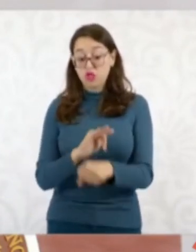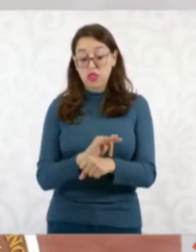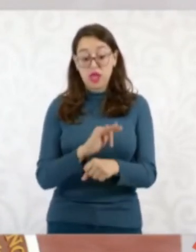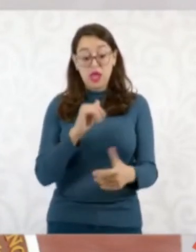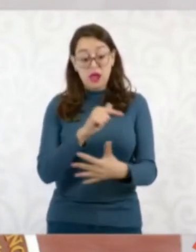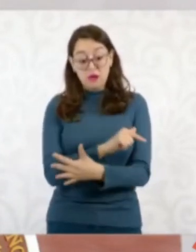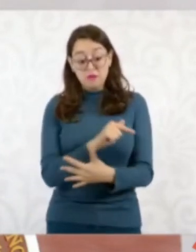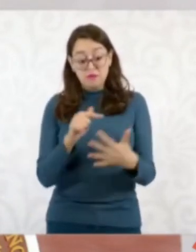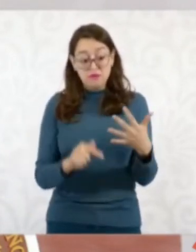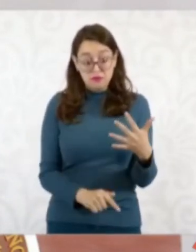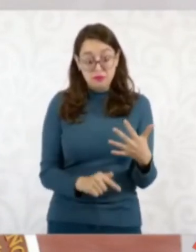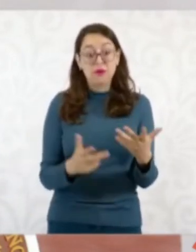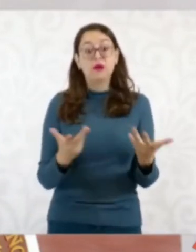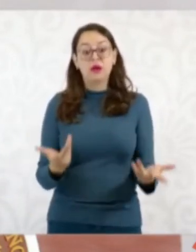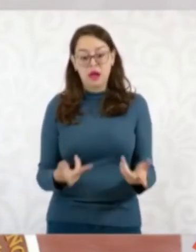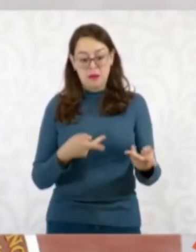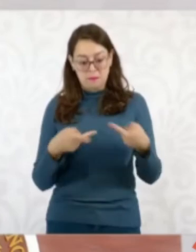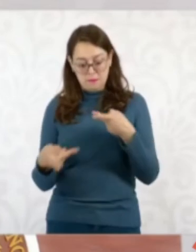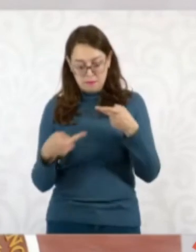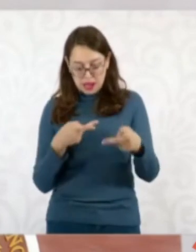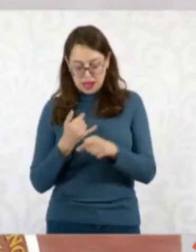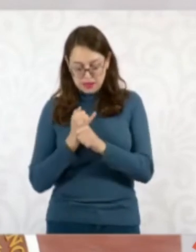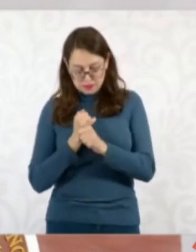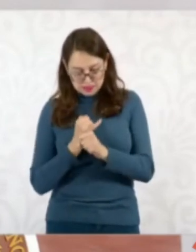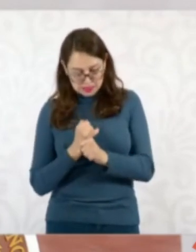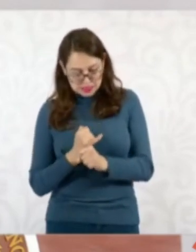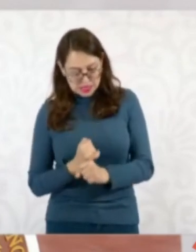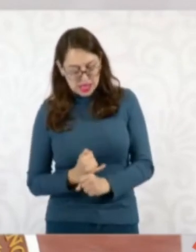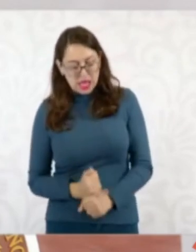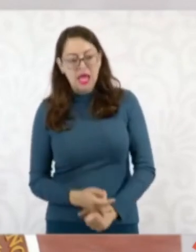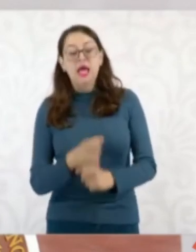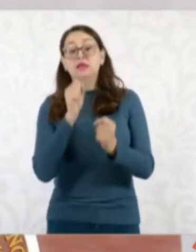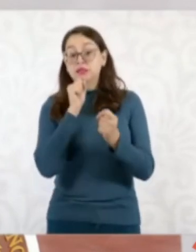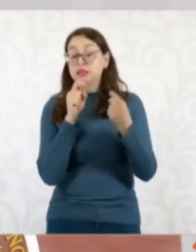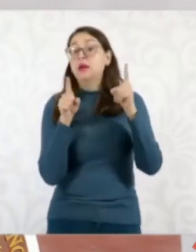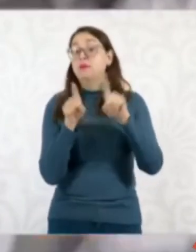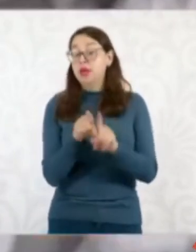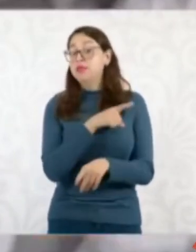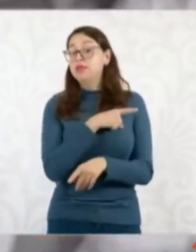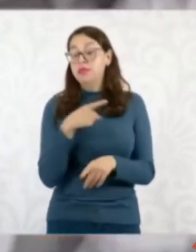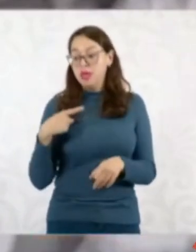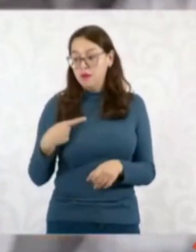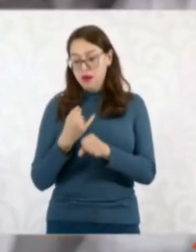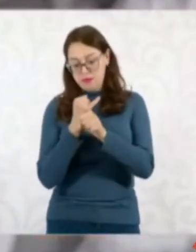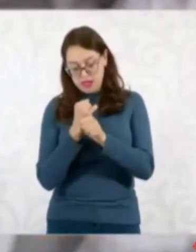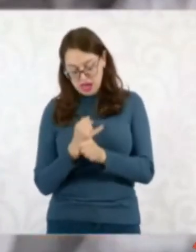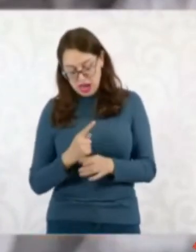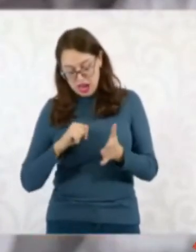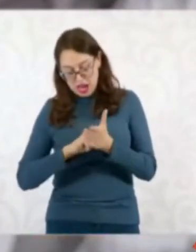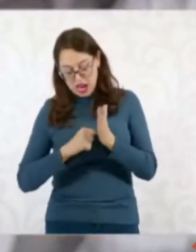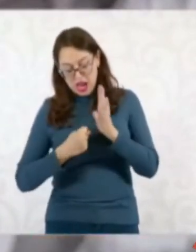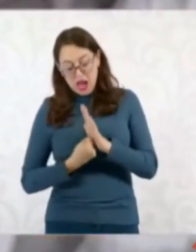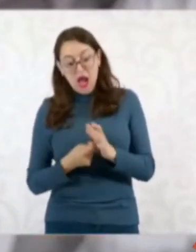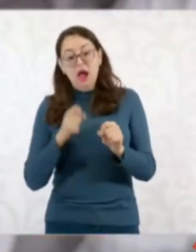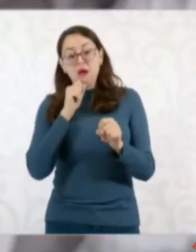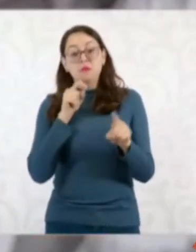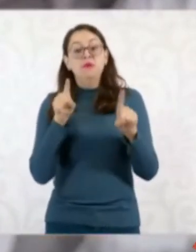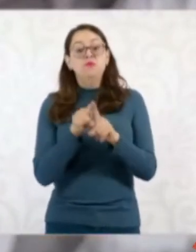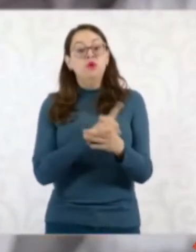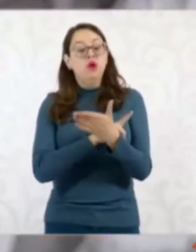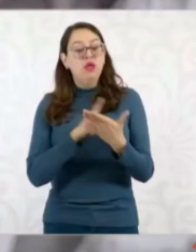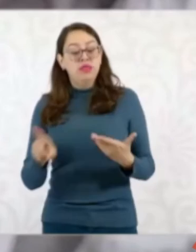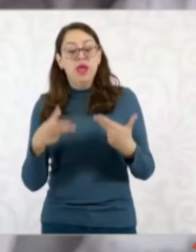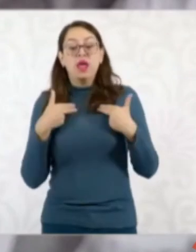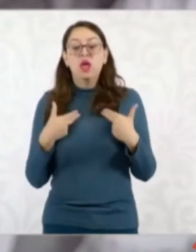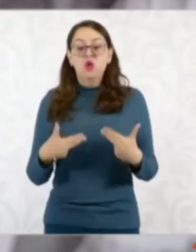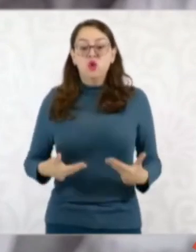se van a elaborar los planes de investigación como técnicas también de investigación criminal, así como en derechos humanos de las